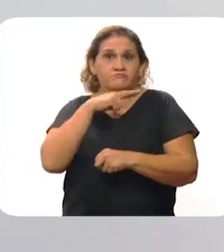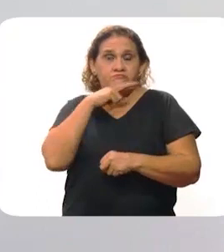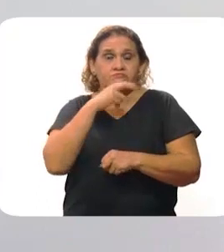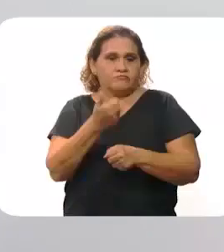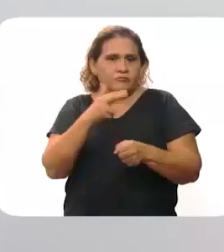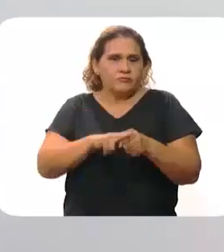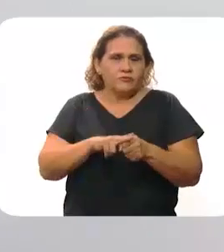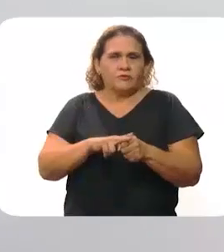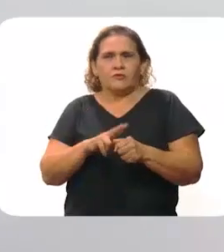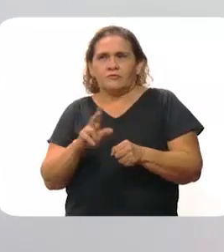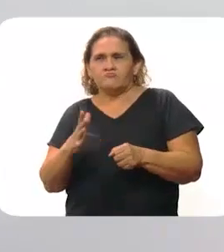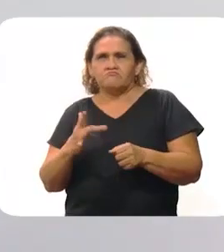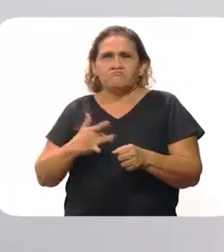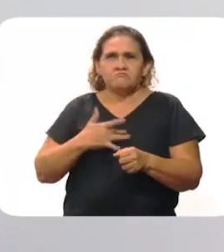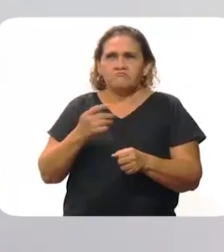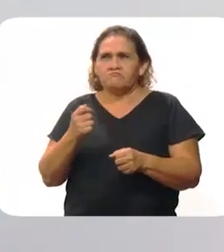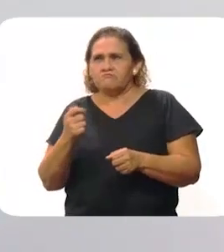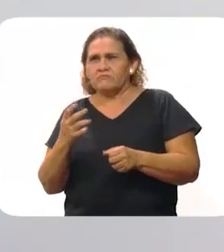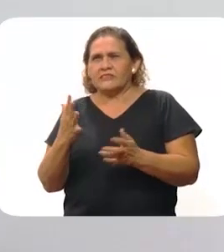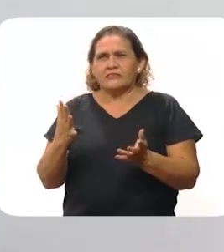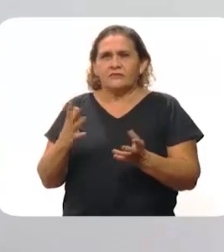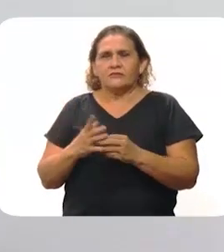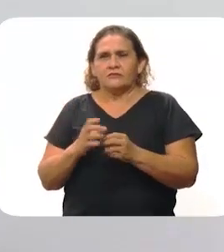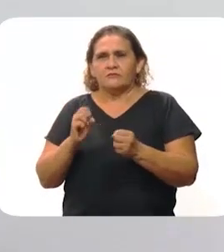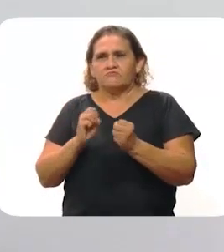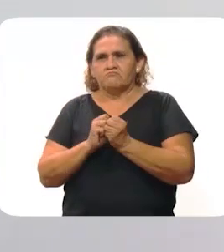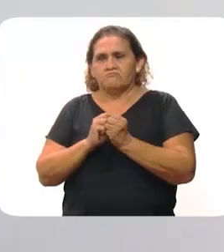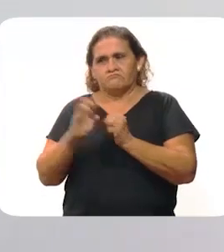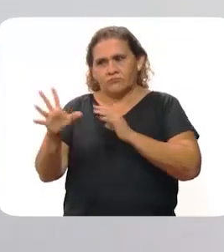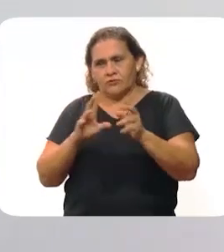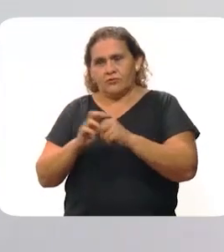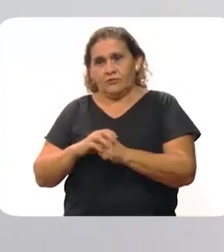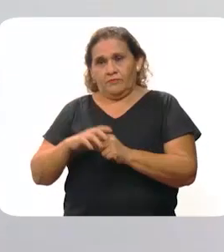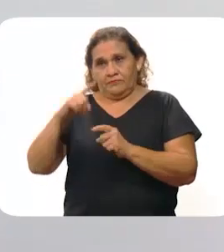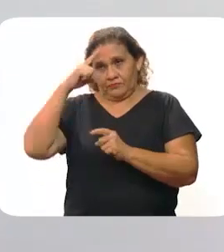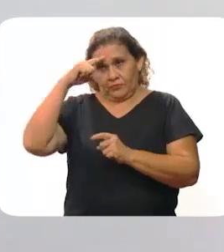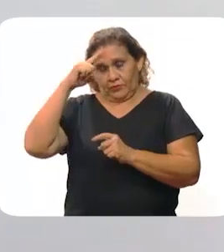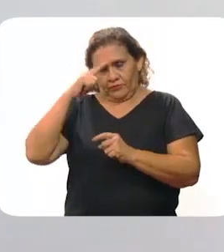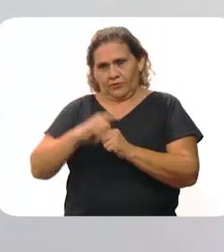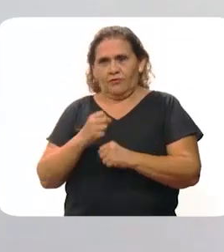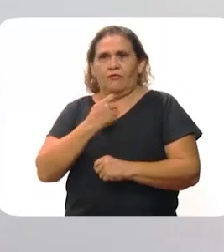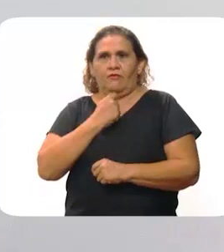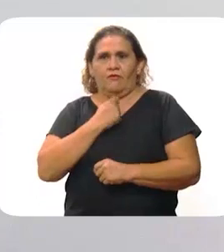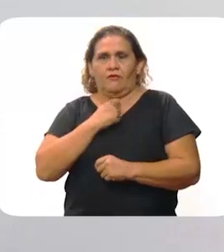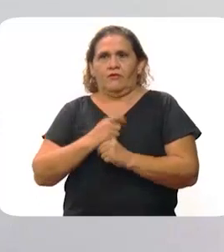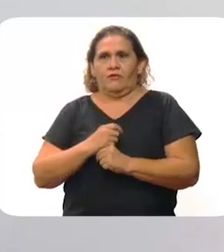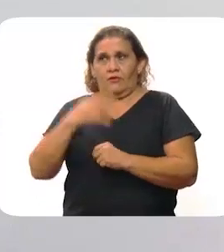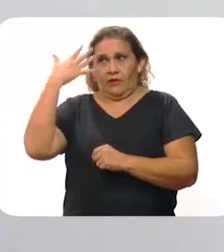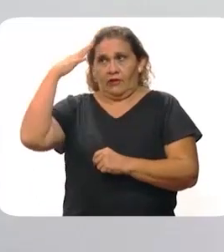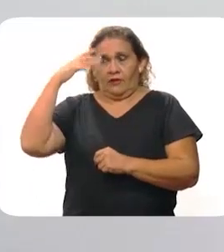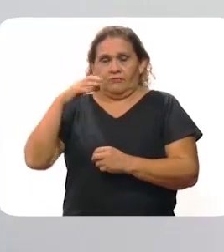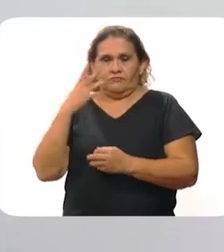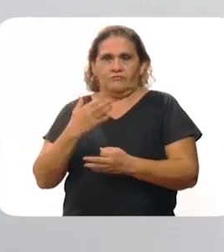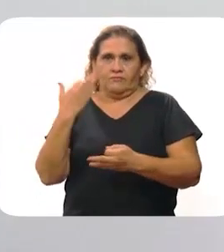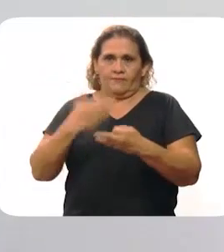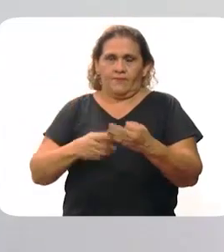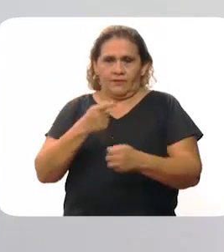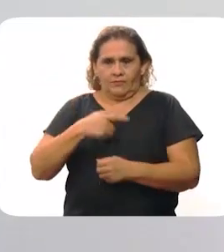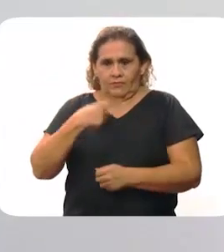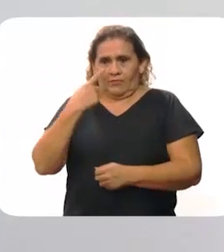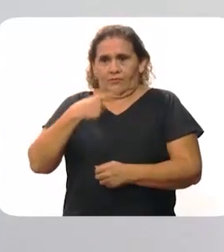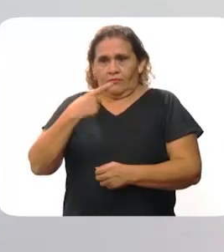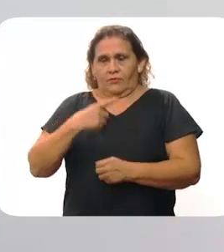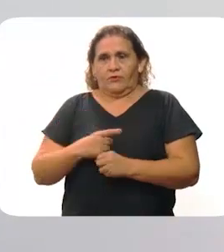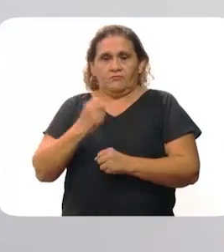al hospital apenas detecten los primeros síntomas de contagio, como fiebre, tos, dolor de cabeza, falta de oxigenación. En